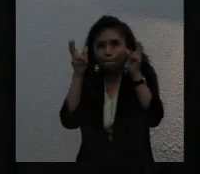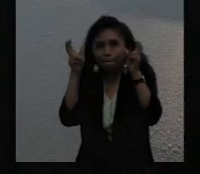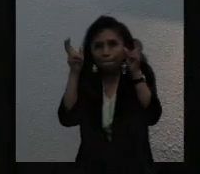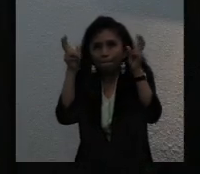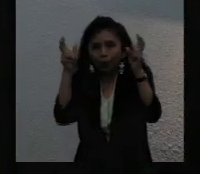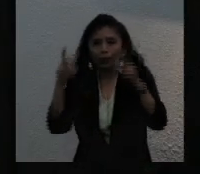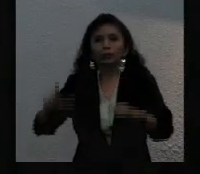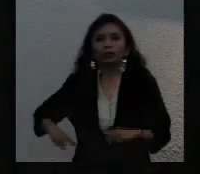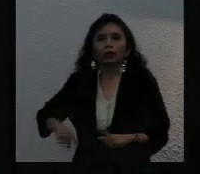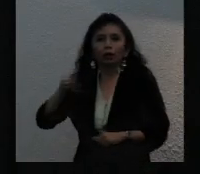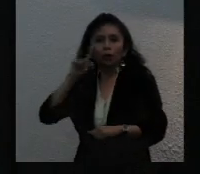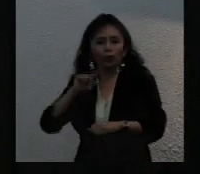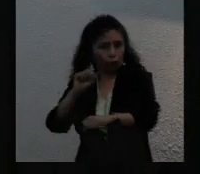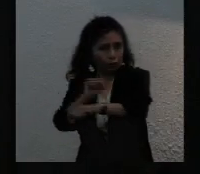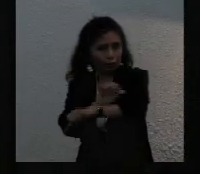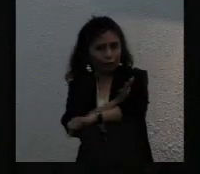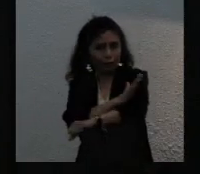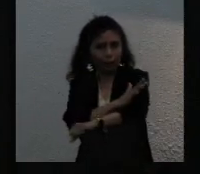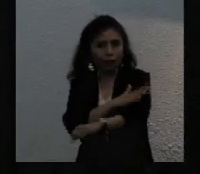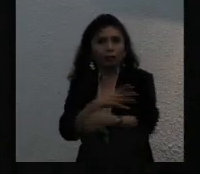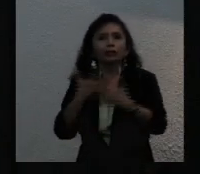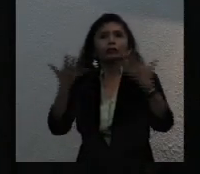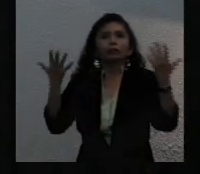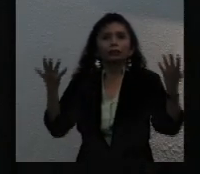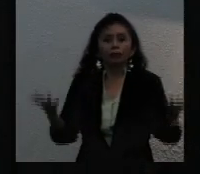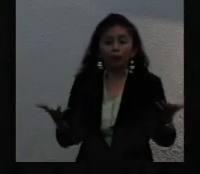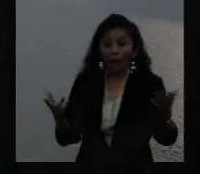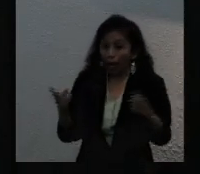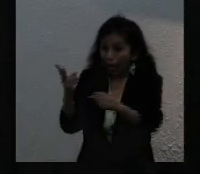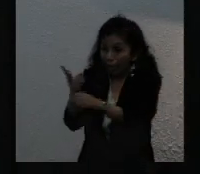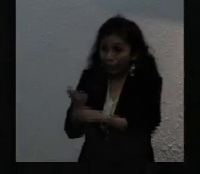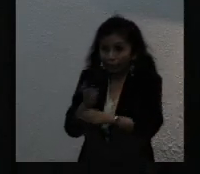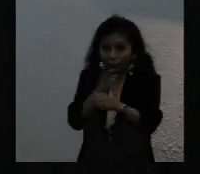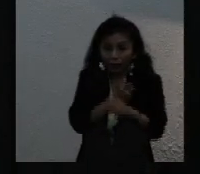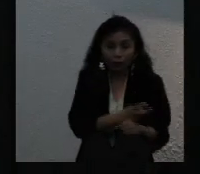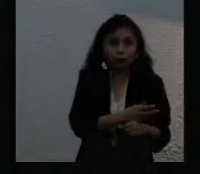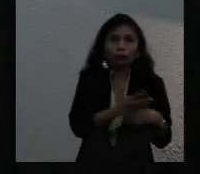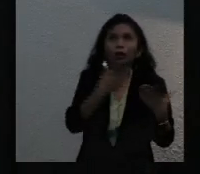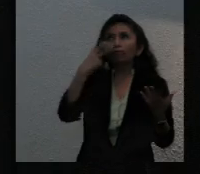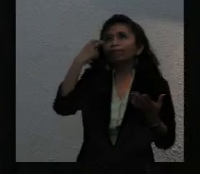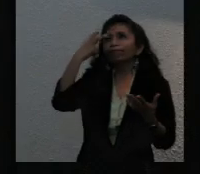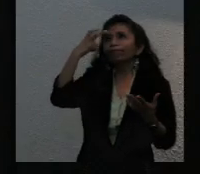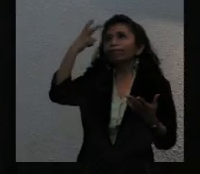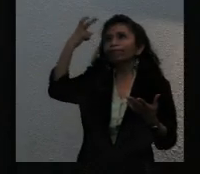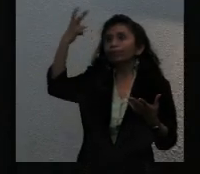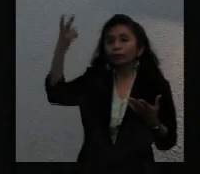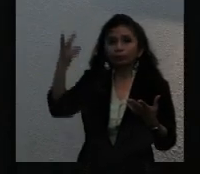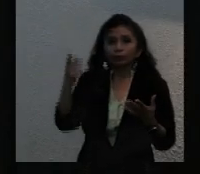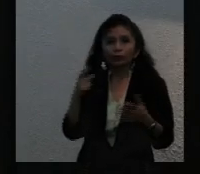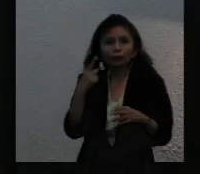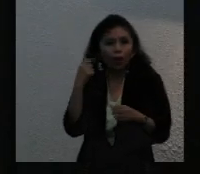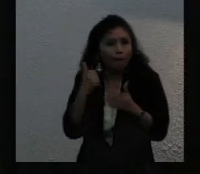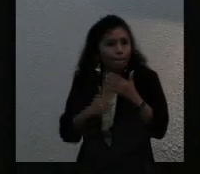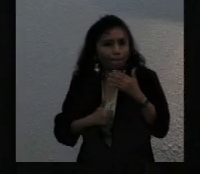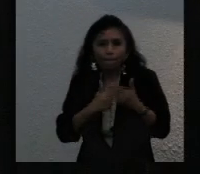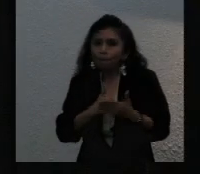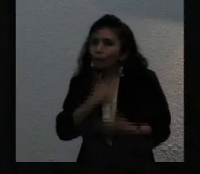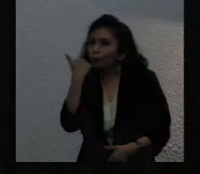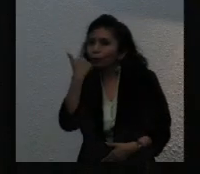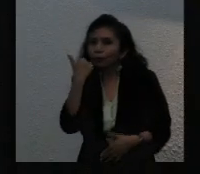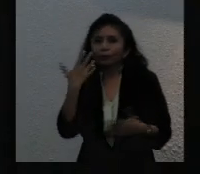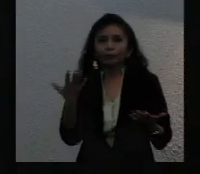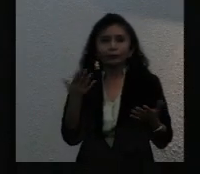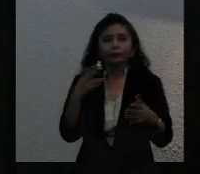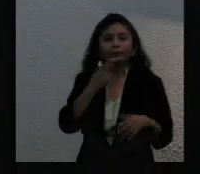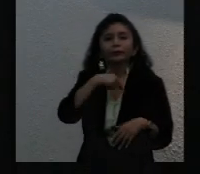nuestra gobernadora se atrevía a invitarnos a soñar y por primera vez en la historia de nuestro